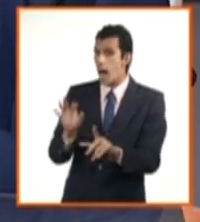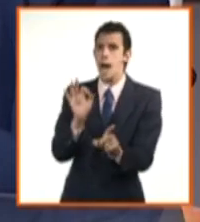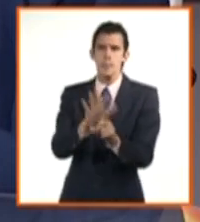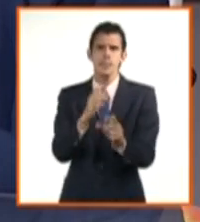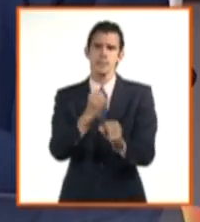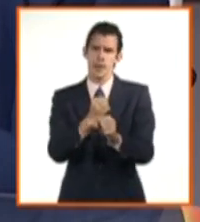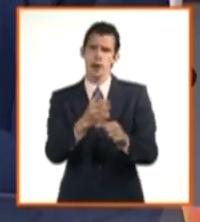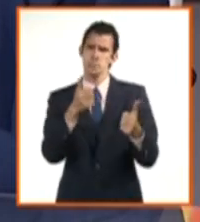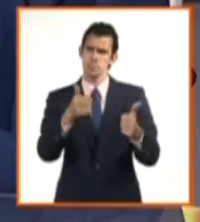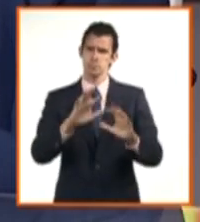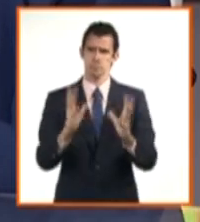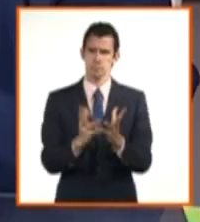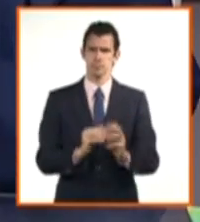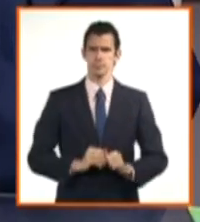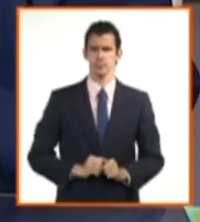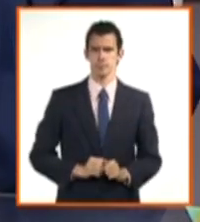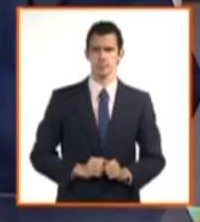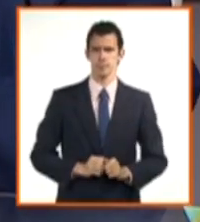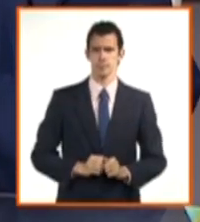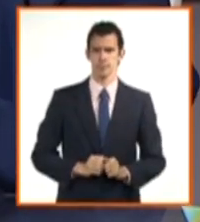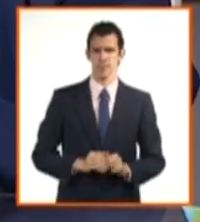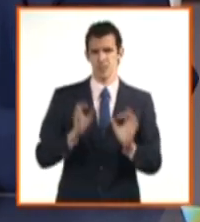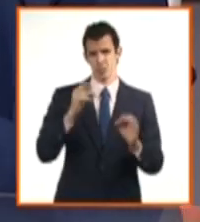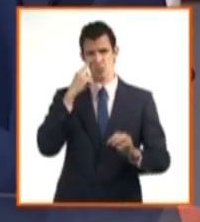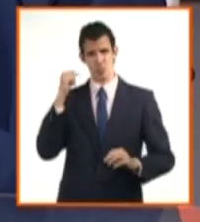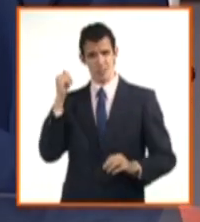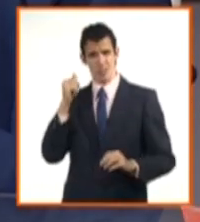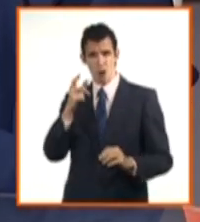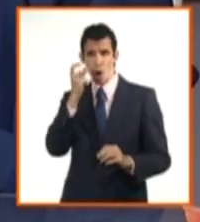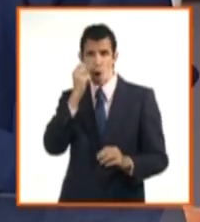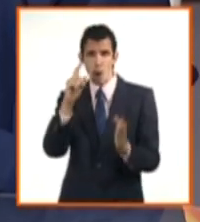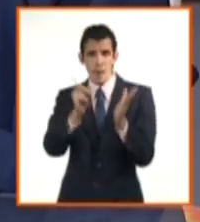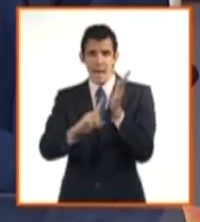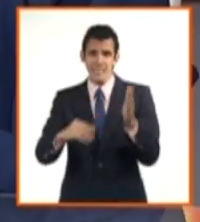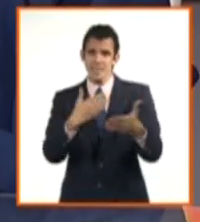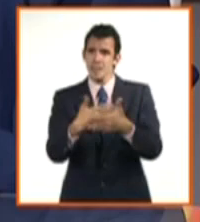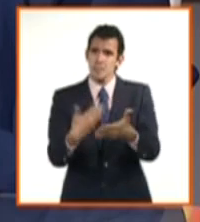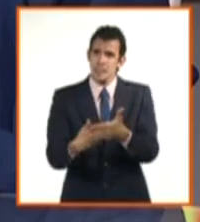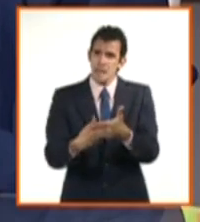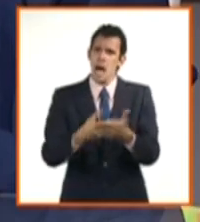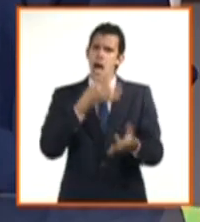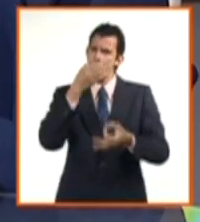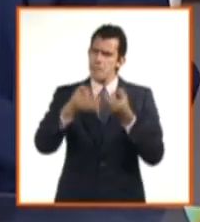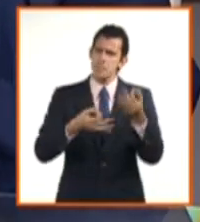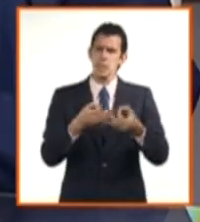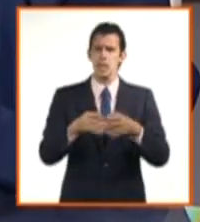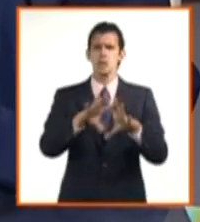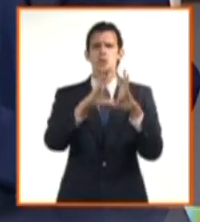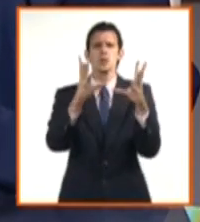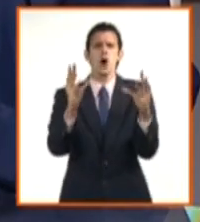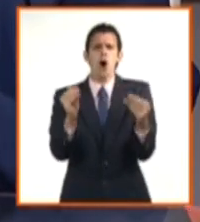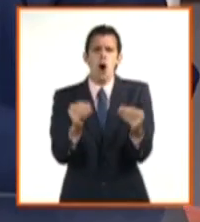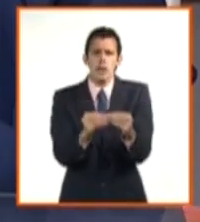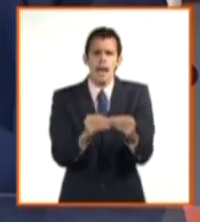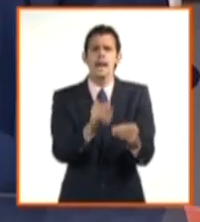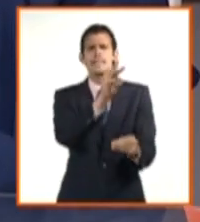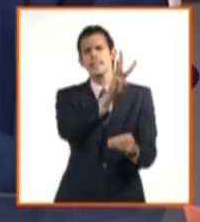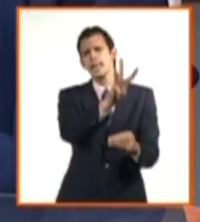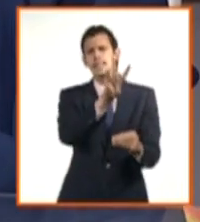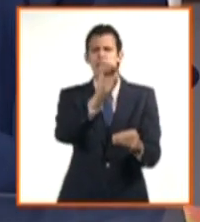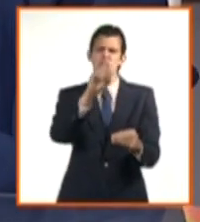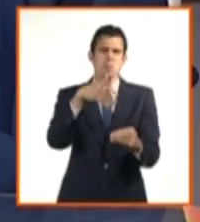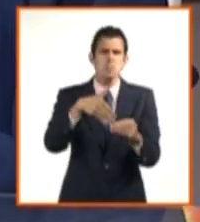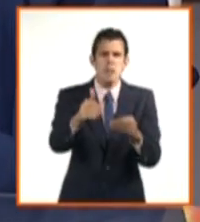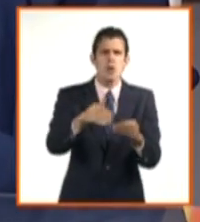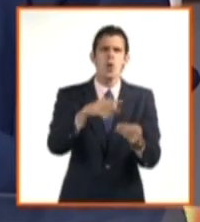hemos tenido de los 317 circuitos con que cuenta la capital tuvimos afectaciones en 24 circuito